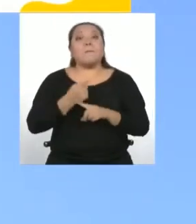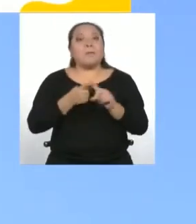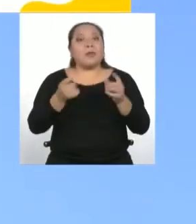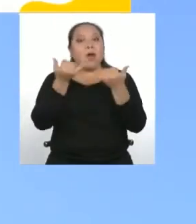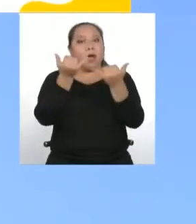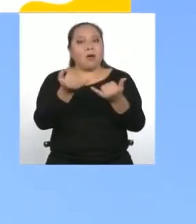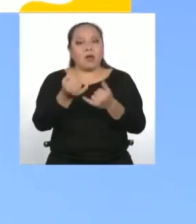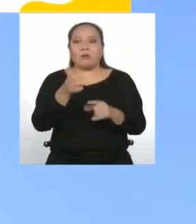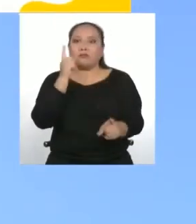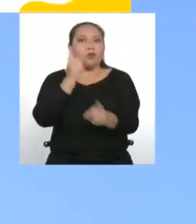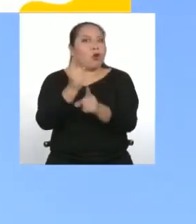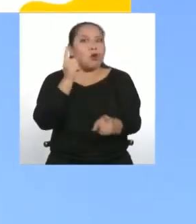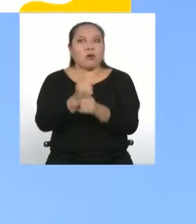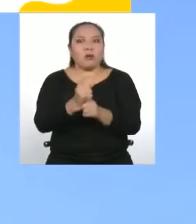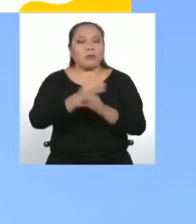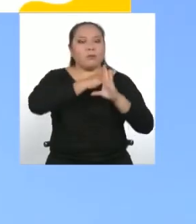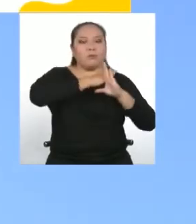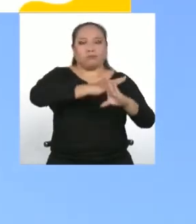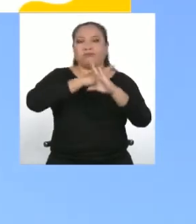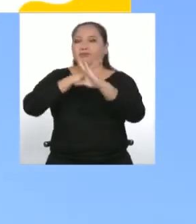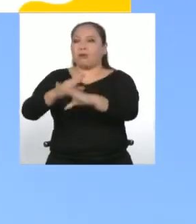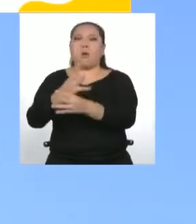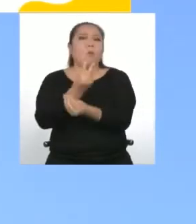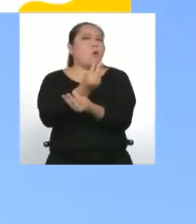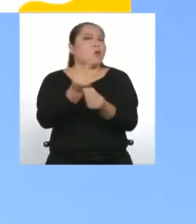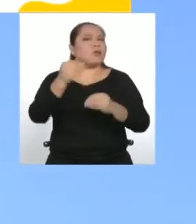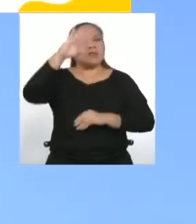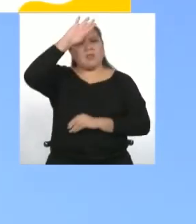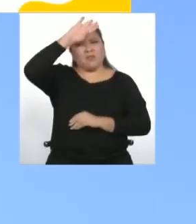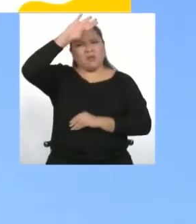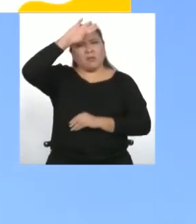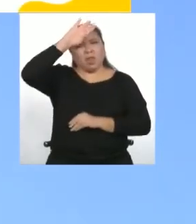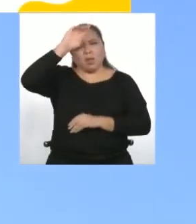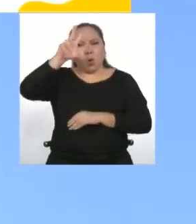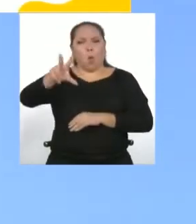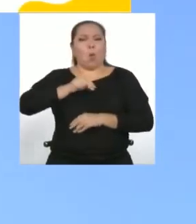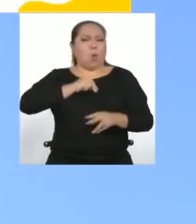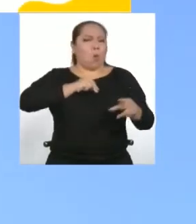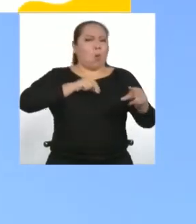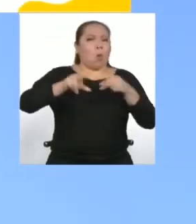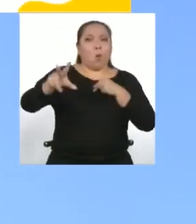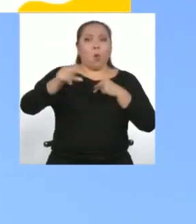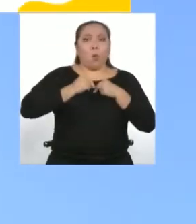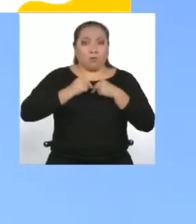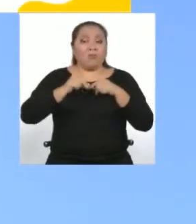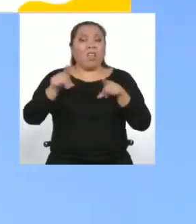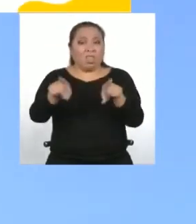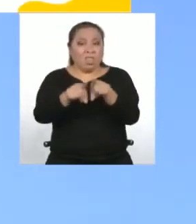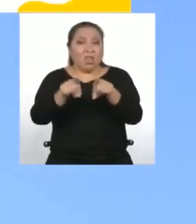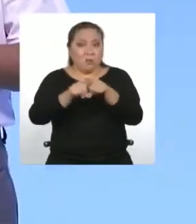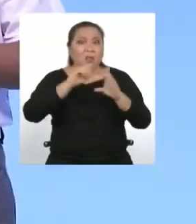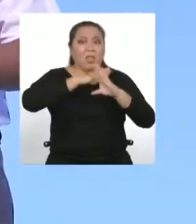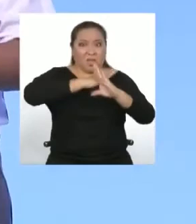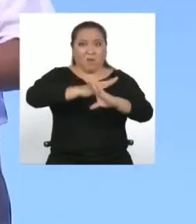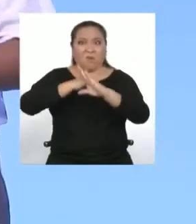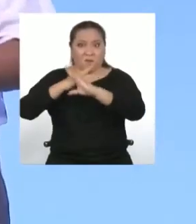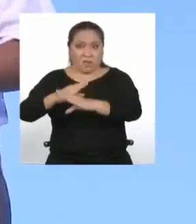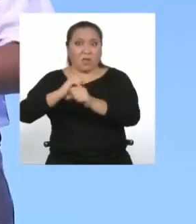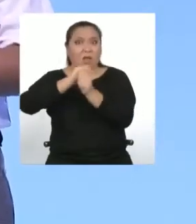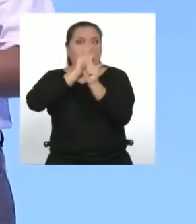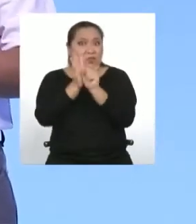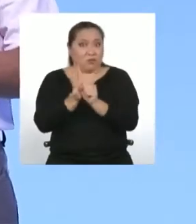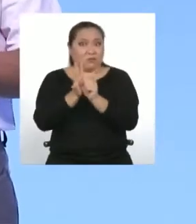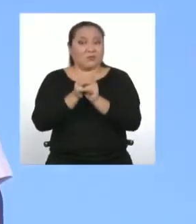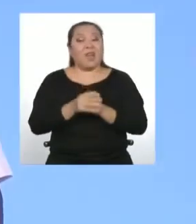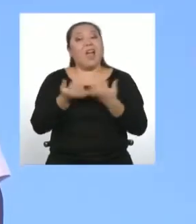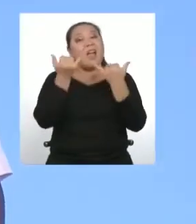más eficaz para prevenir muchas enfermedades virales, incluyendo el coronavirus en pleno siglo XXI. Ha llegado el momento de hacer